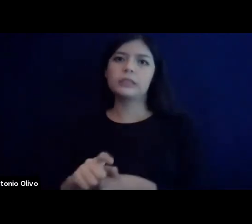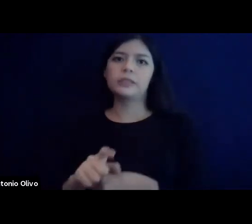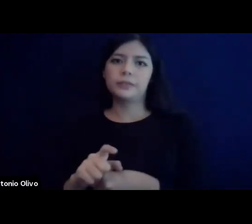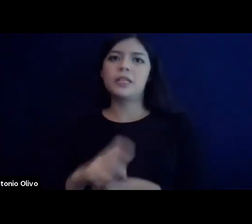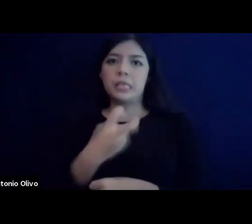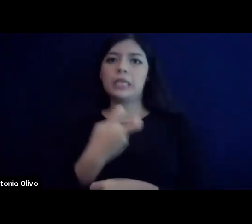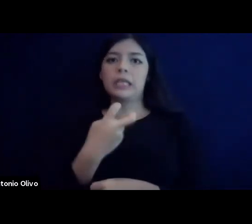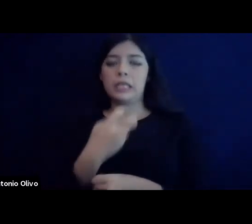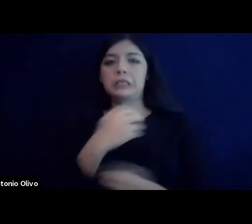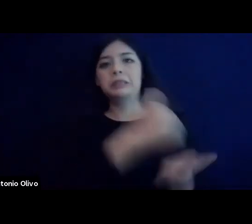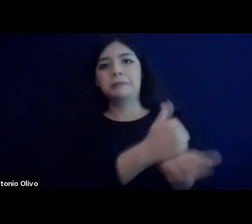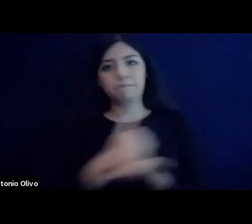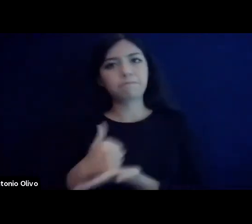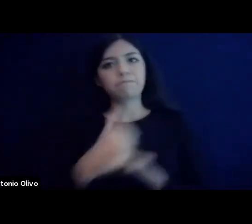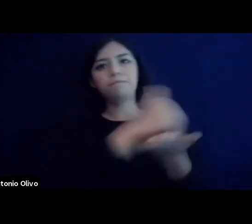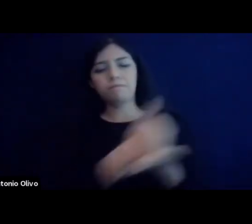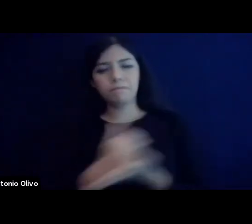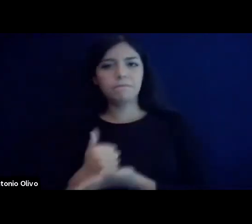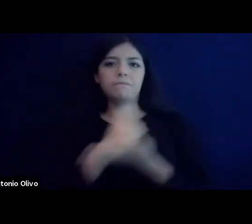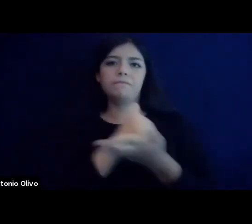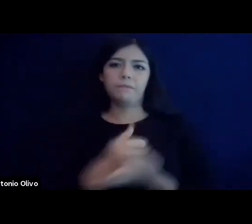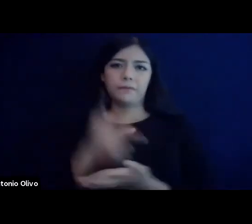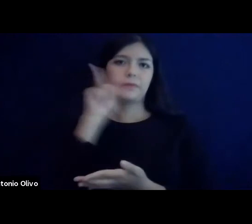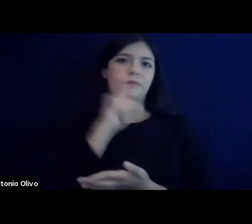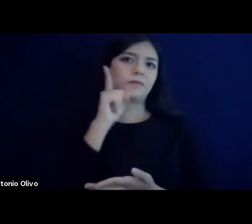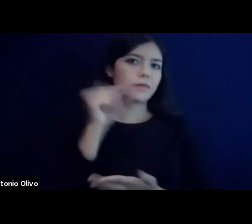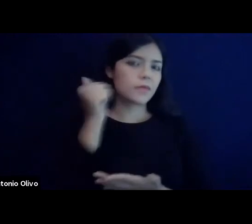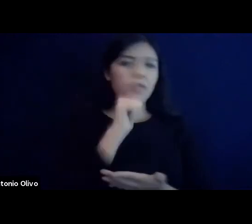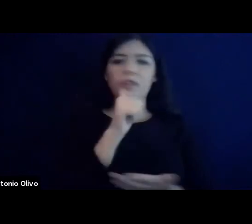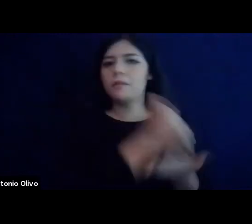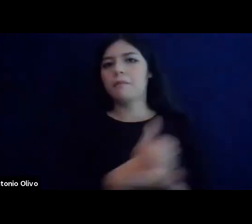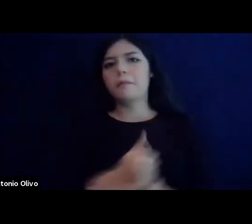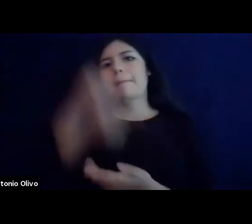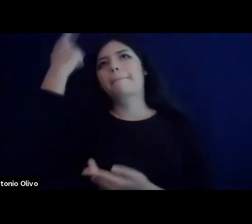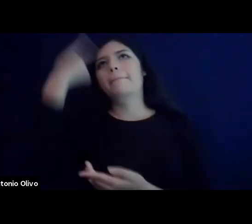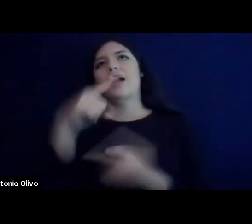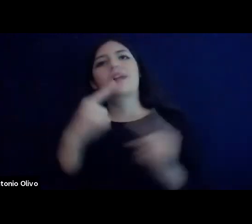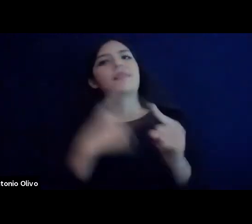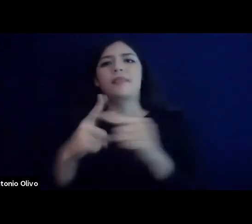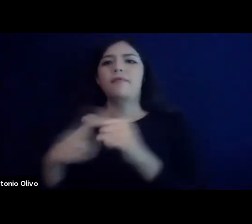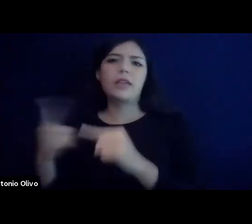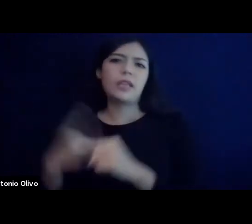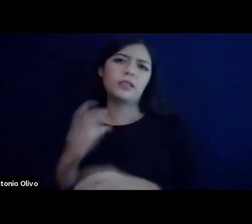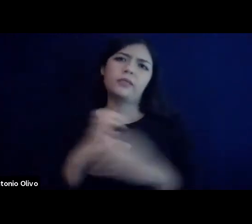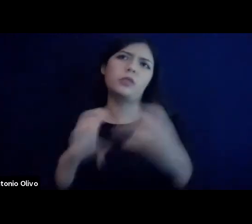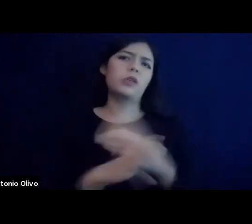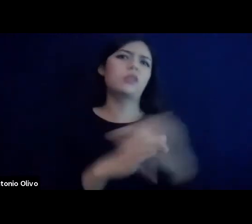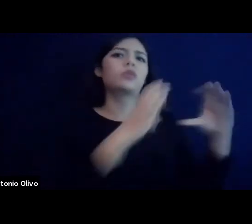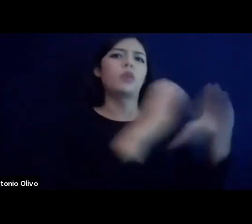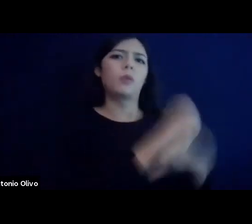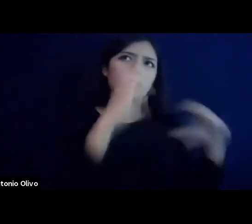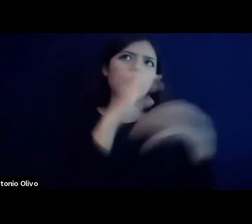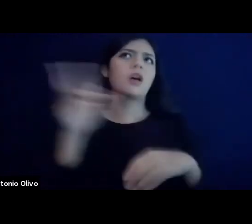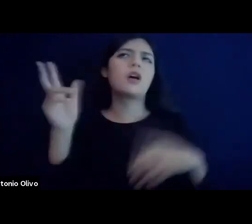en imagen, a Word, a audio, y que de diferentes maneras me ayudaran con el diseño